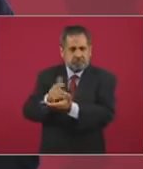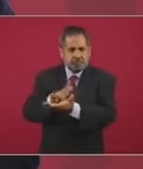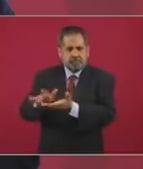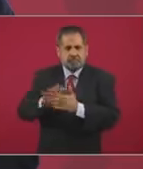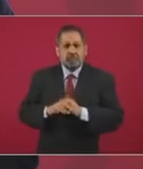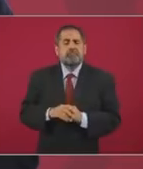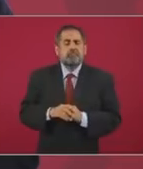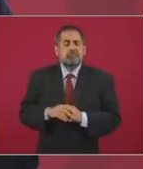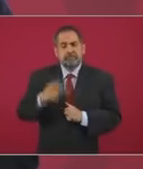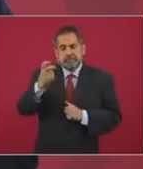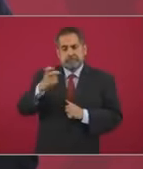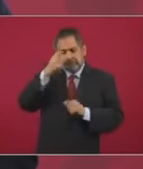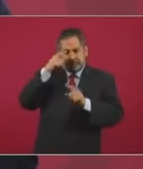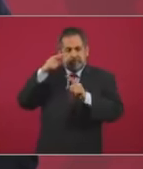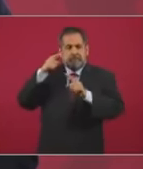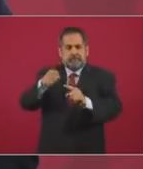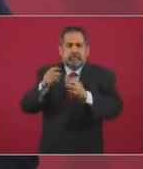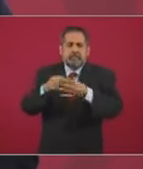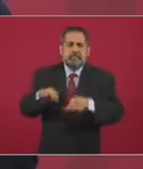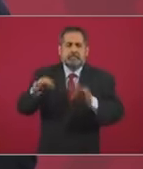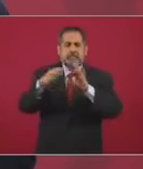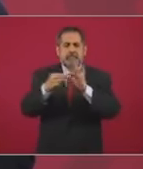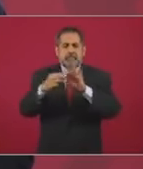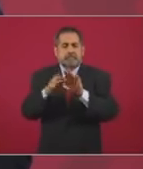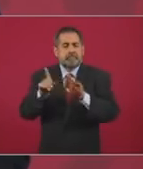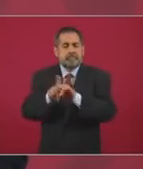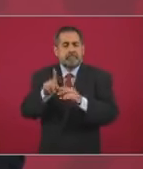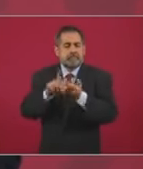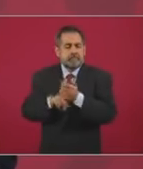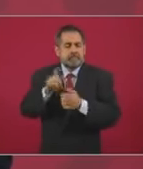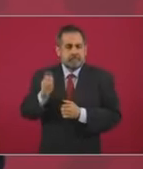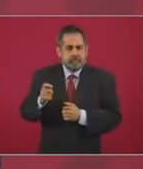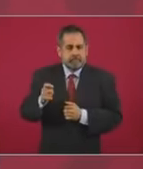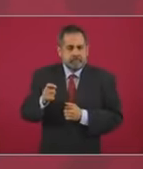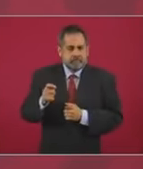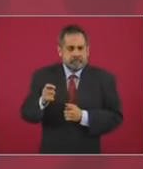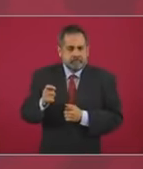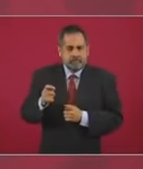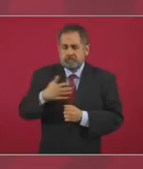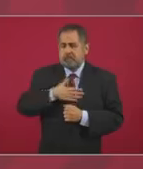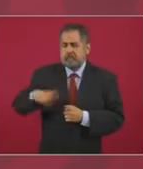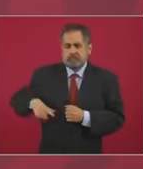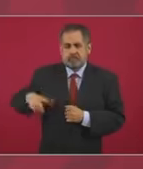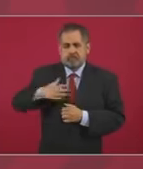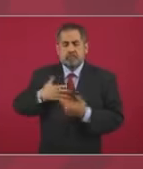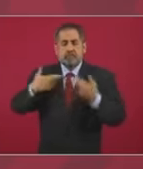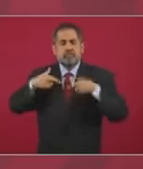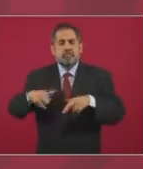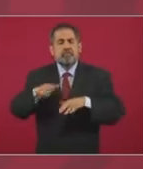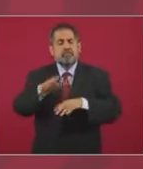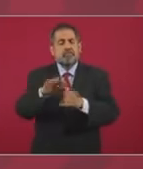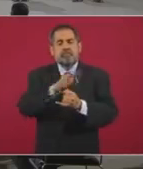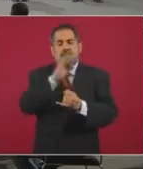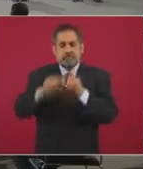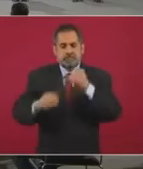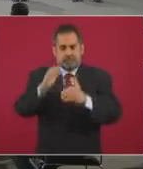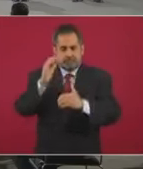Entonces, esa es la esencia de el gobierno que represento. Yo termino